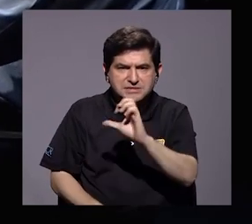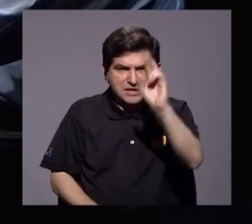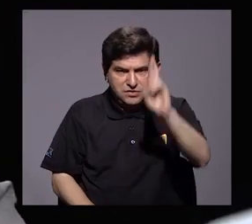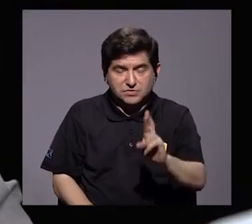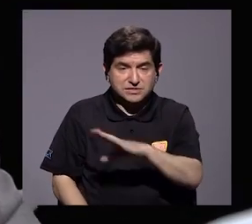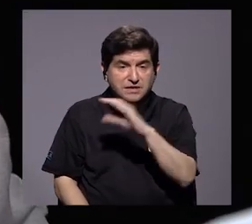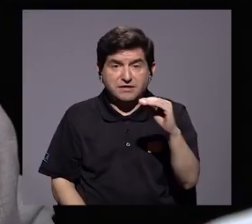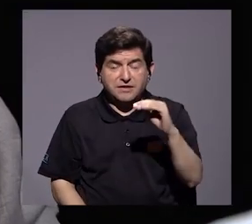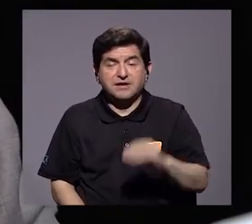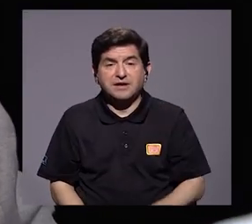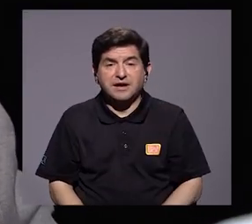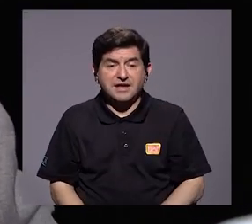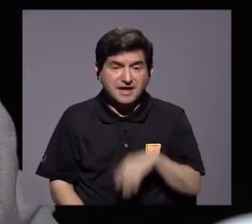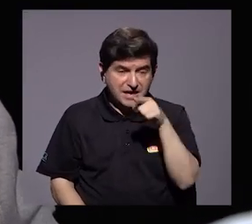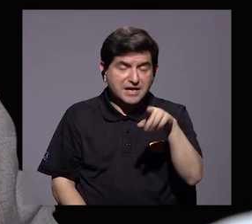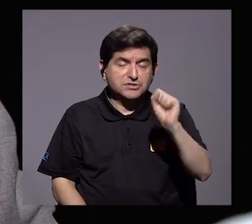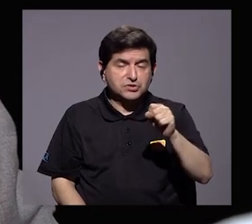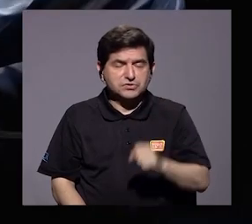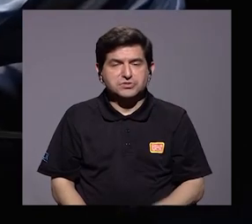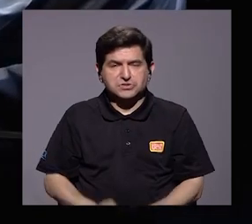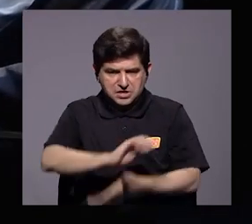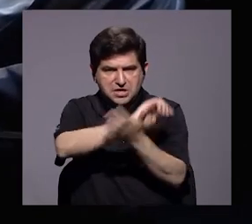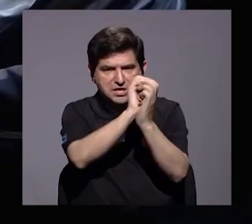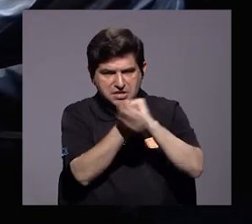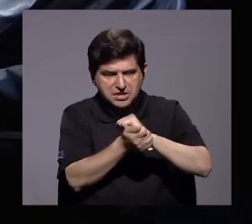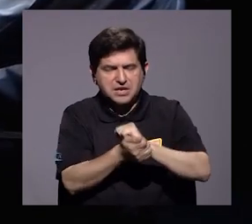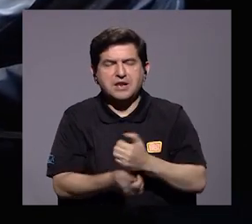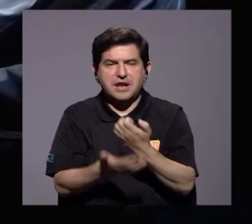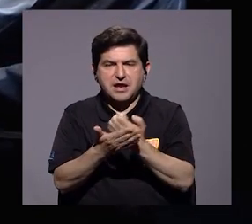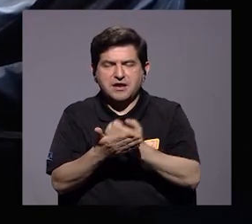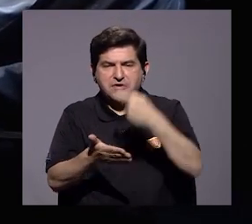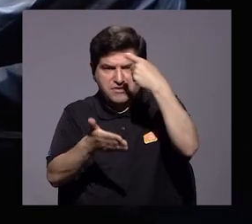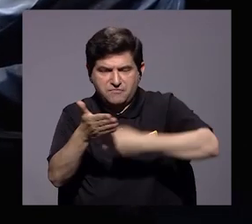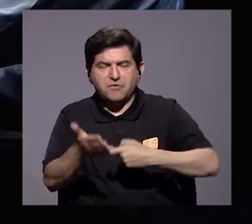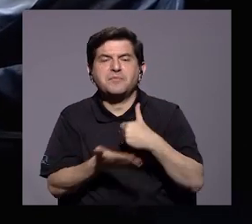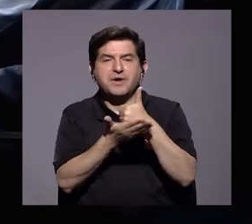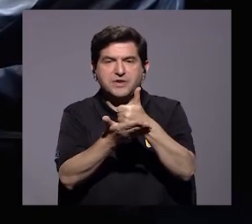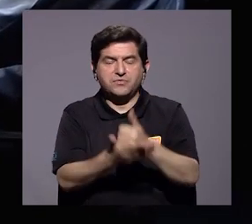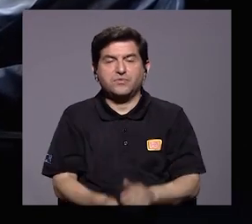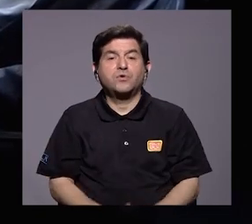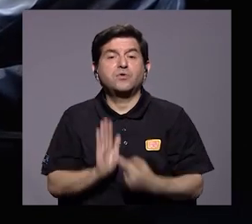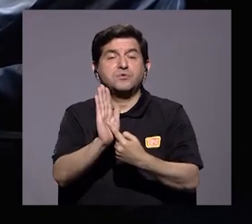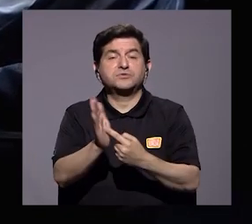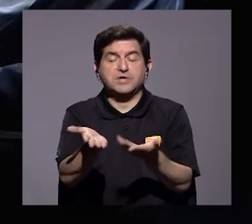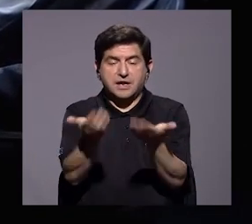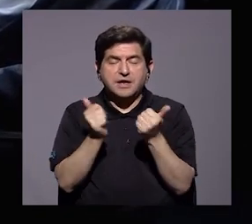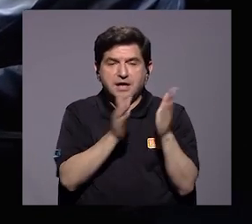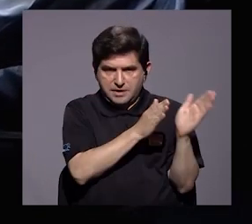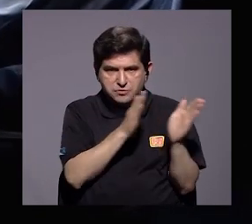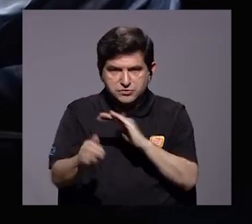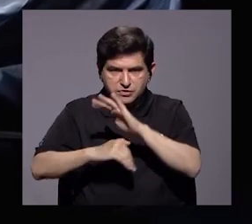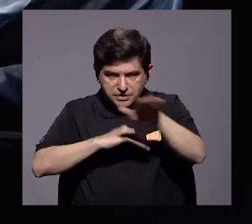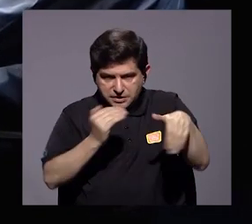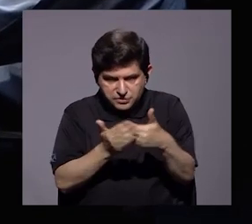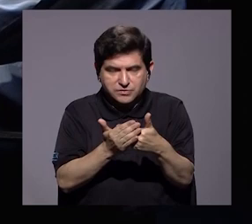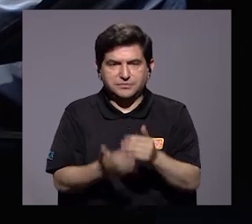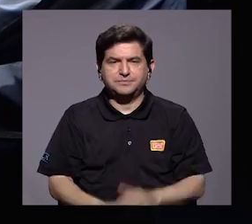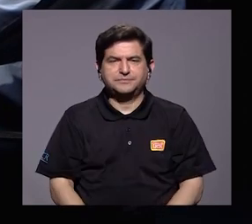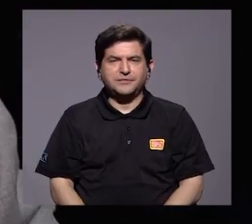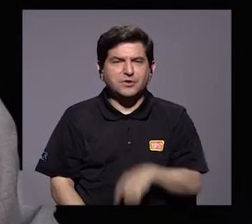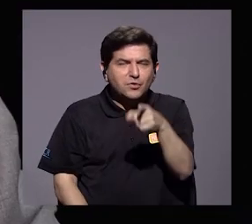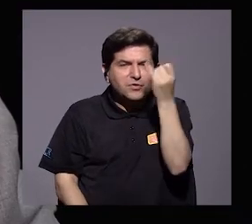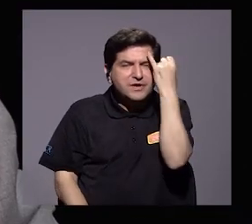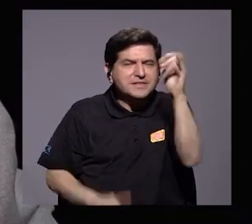rica y no me quiero quedar con esto y la reforma en eso si ayudo verdad porque por lo menos dimos una señal de queremos poner la casa en orden